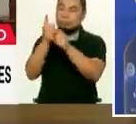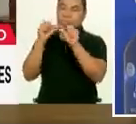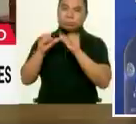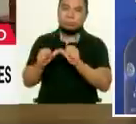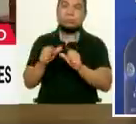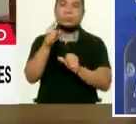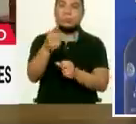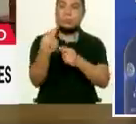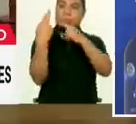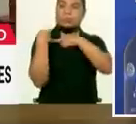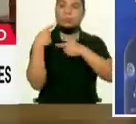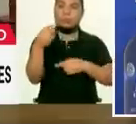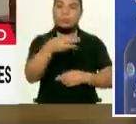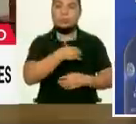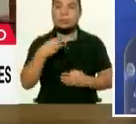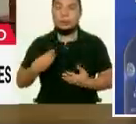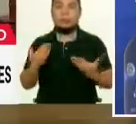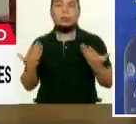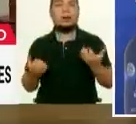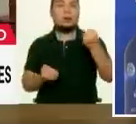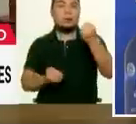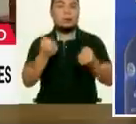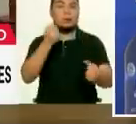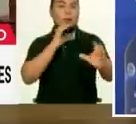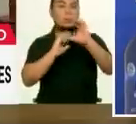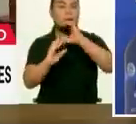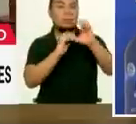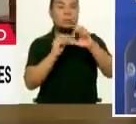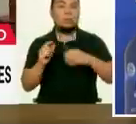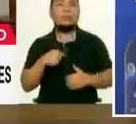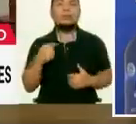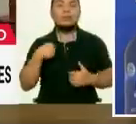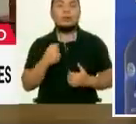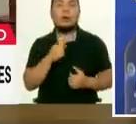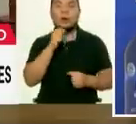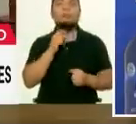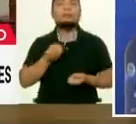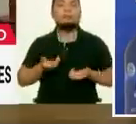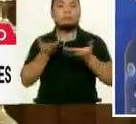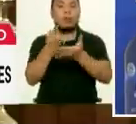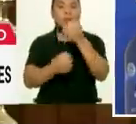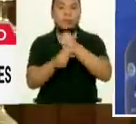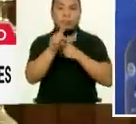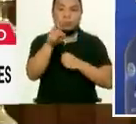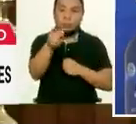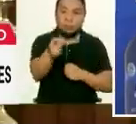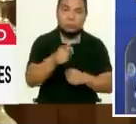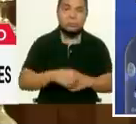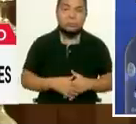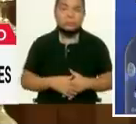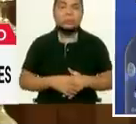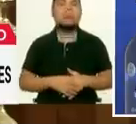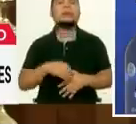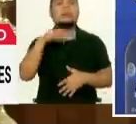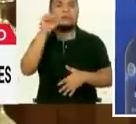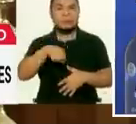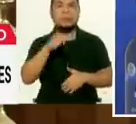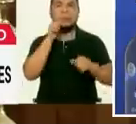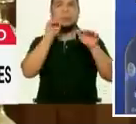IDL, salcando si había una colaboración eficaz, yo envío carta notarial. Abogado